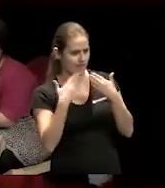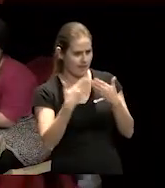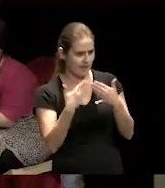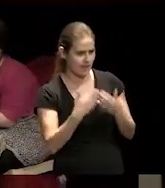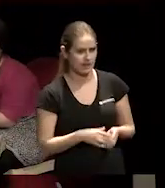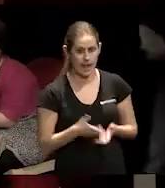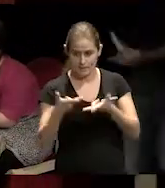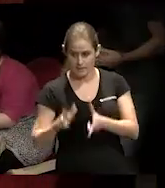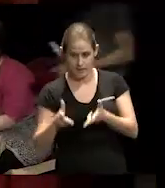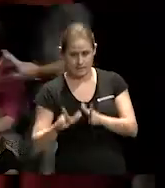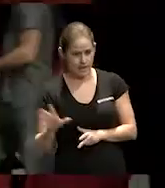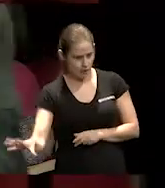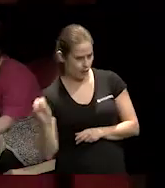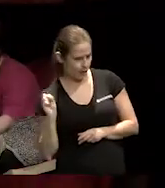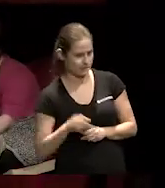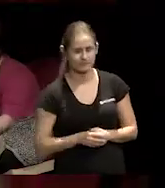Santiago, la silla.